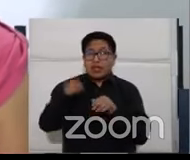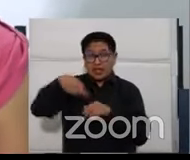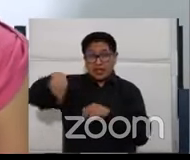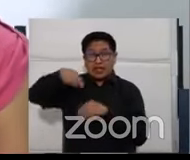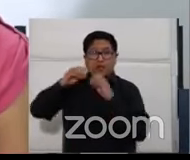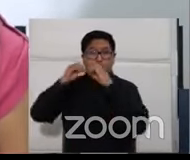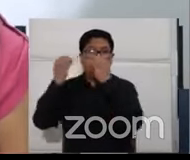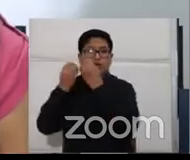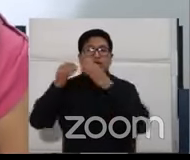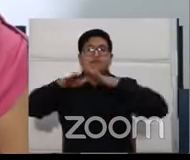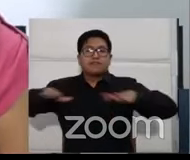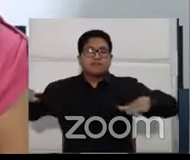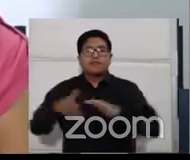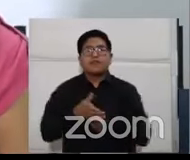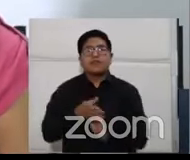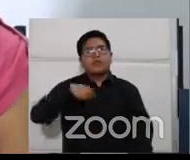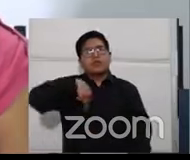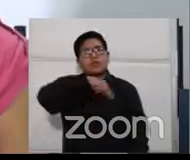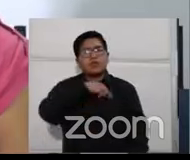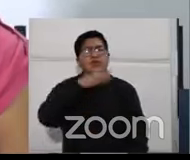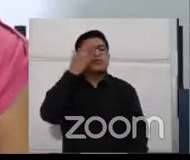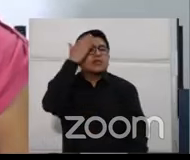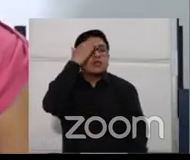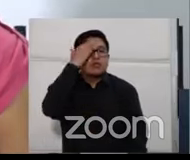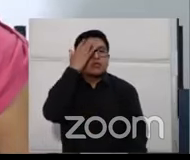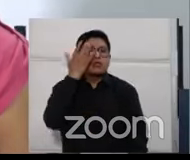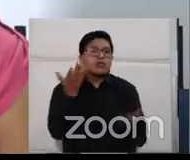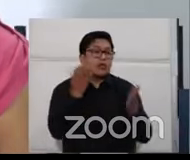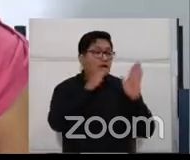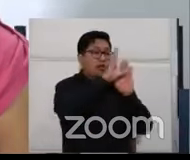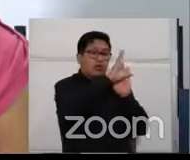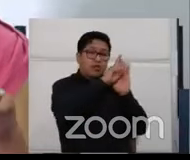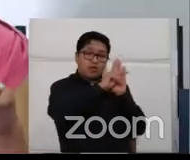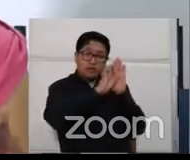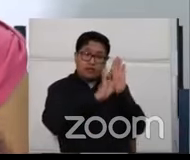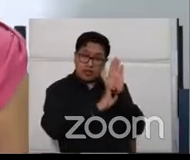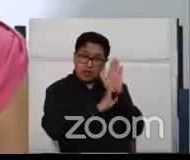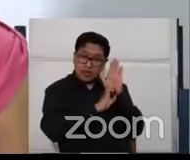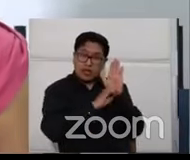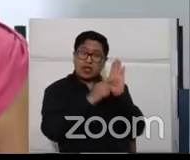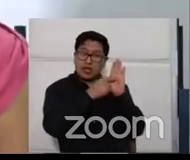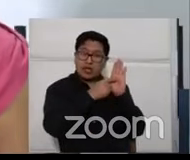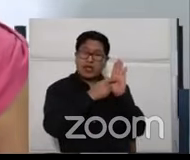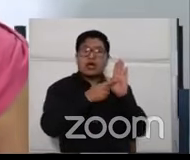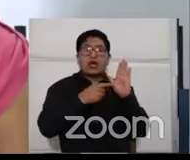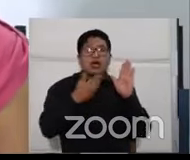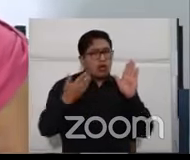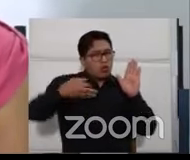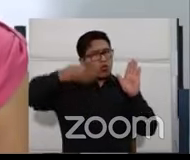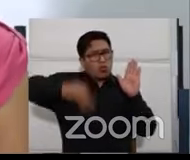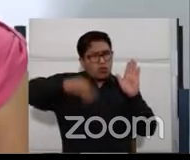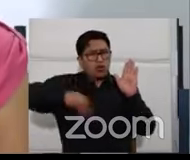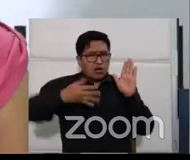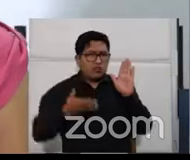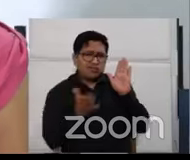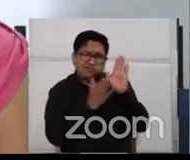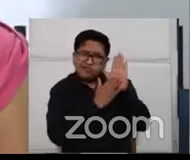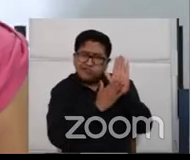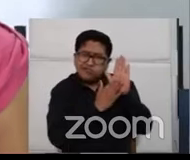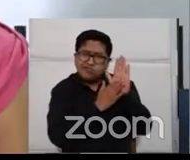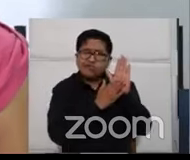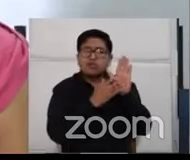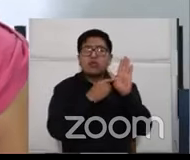creemos que un que la constitución política del estado actual de nuestro estado con una con un